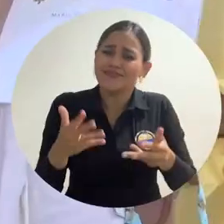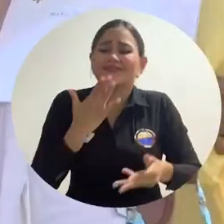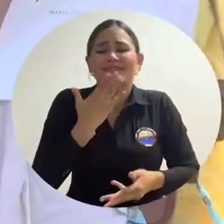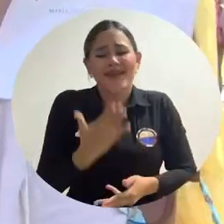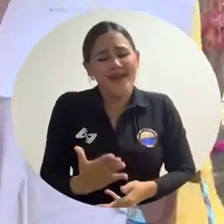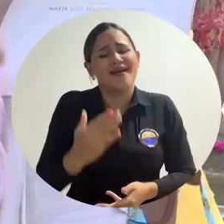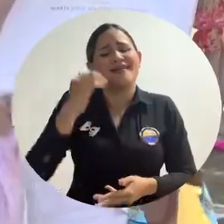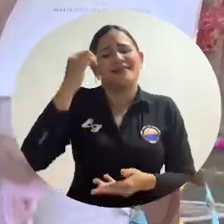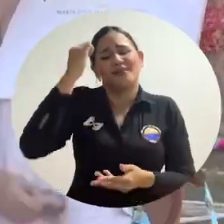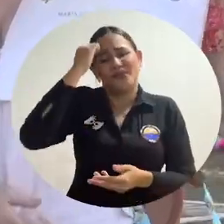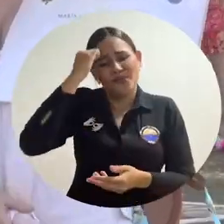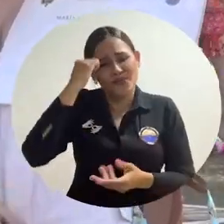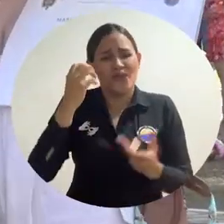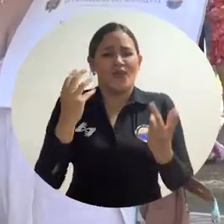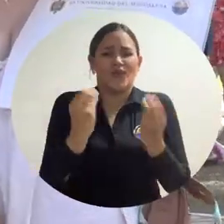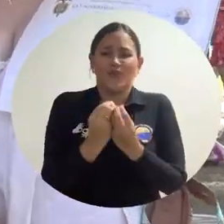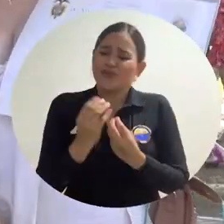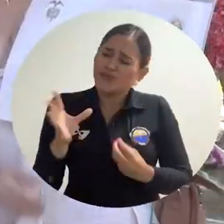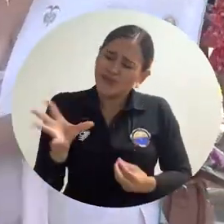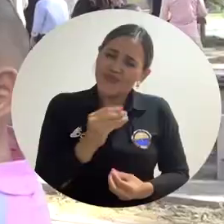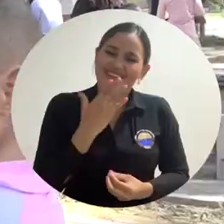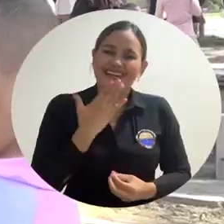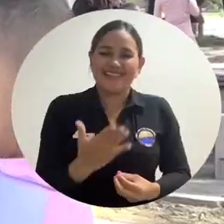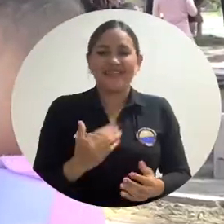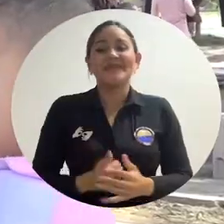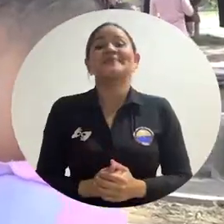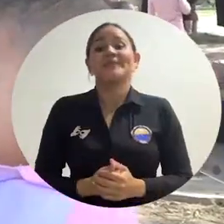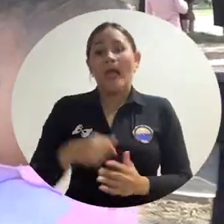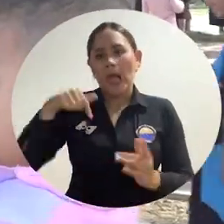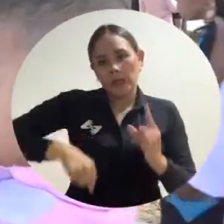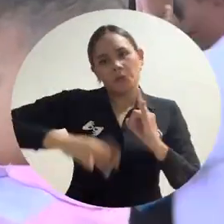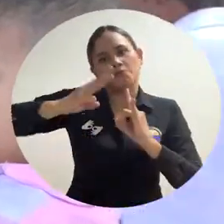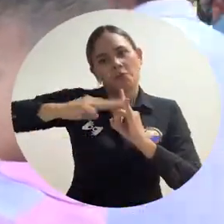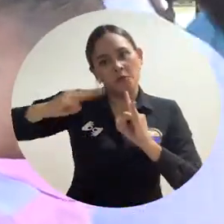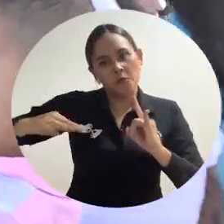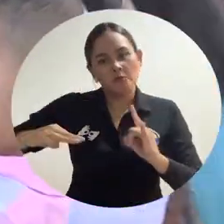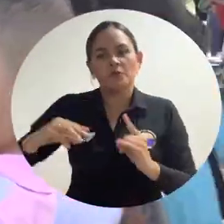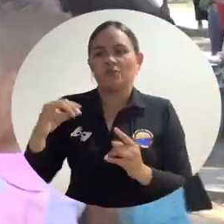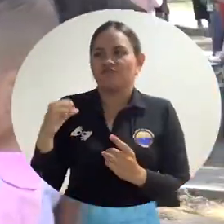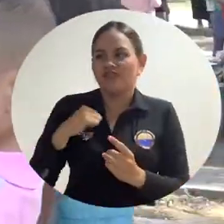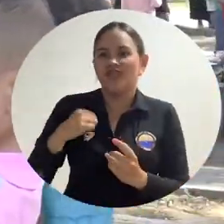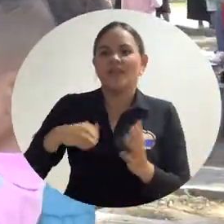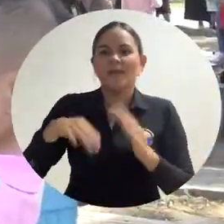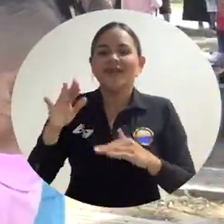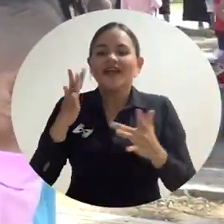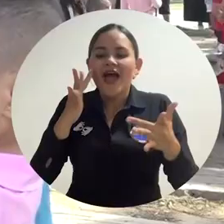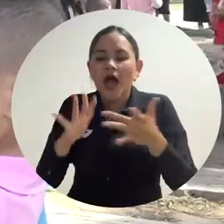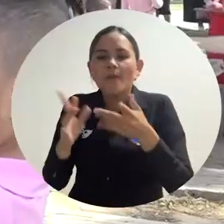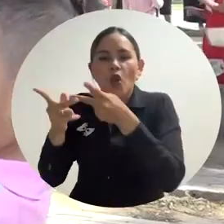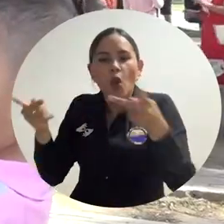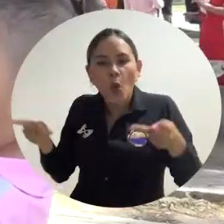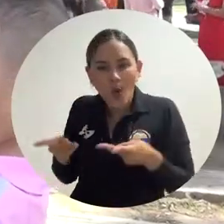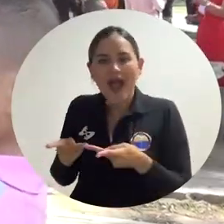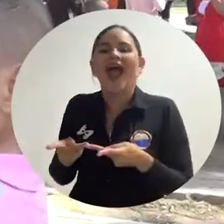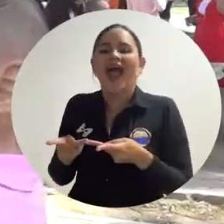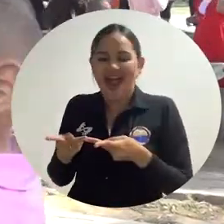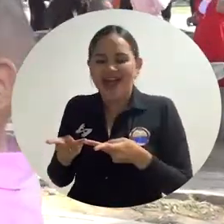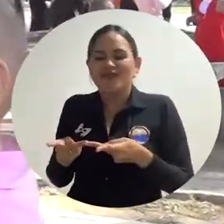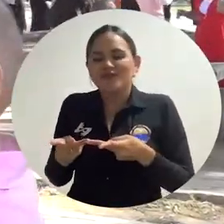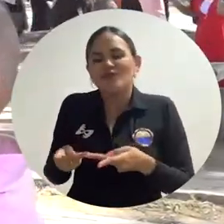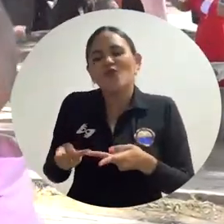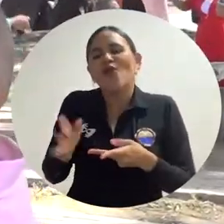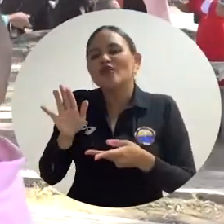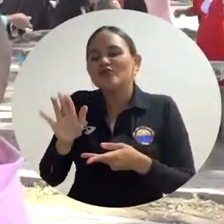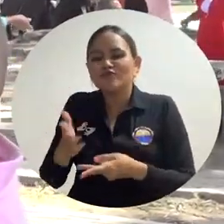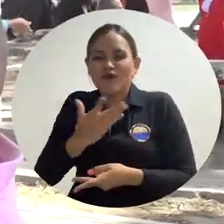este proceso, los profesores, los compañeros. En la Universidad del Magdalena contamos con herramientas como el Rincón Materno, el Rincón para